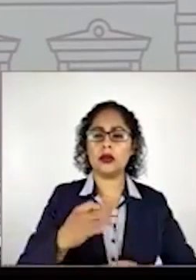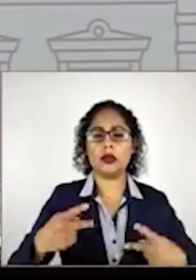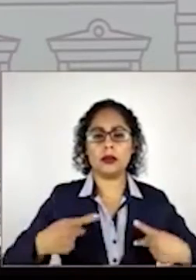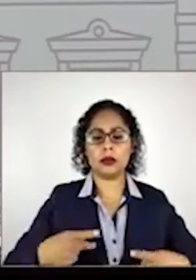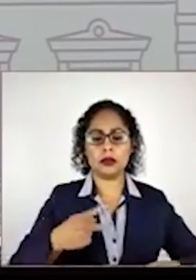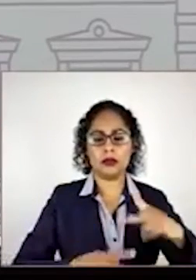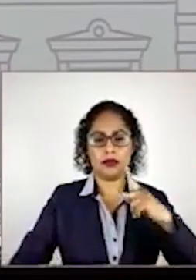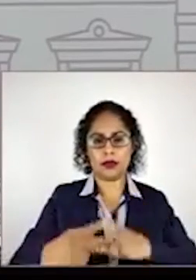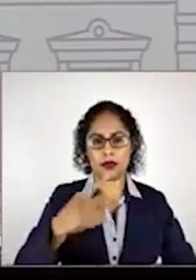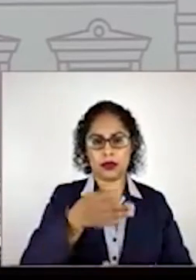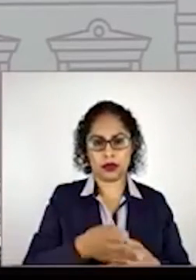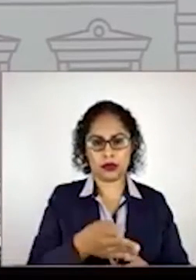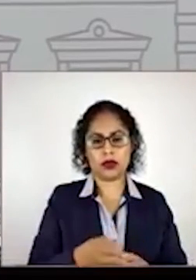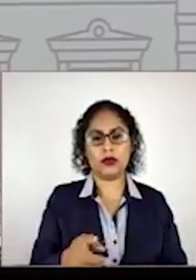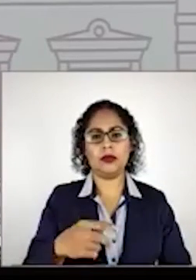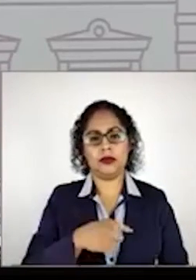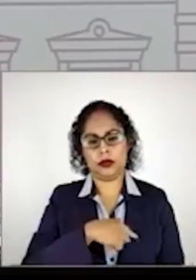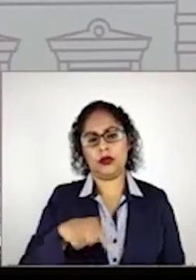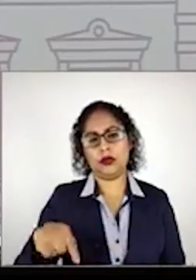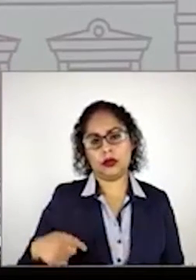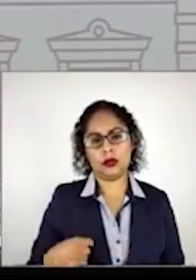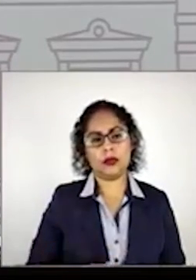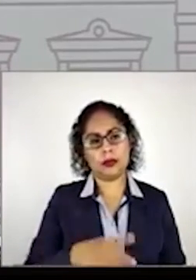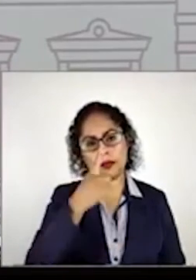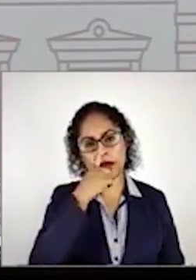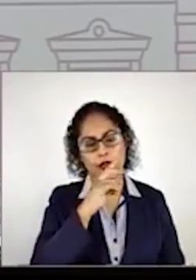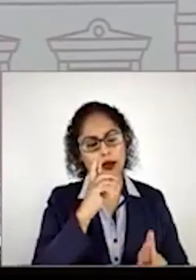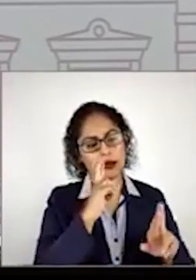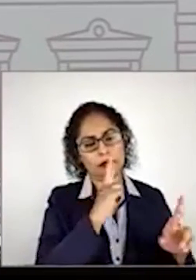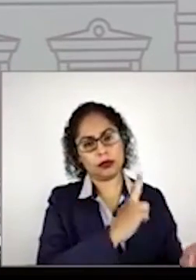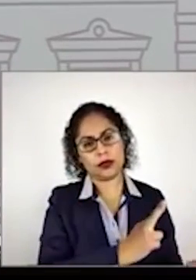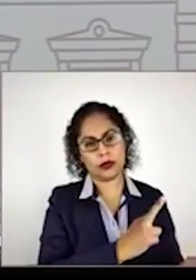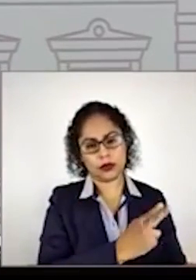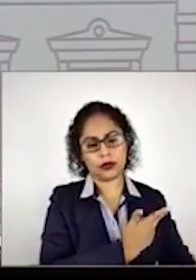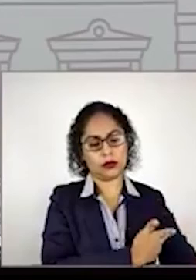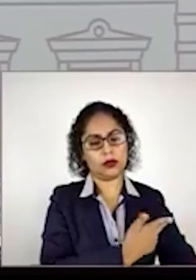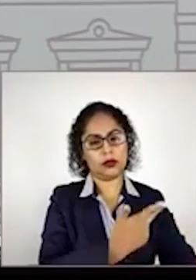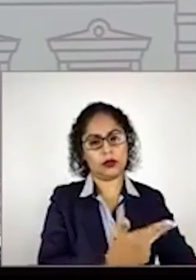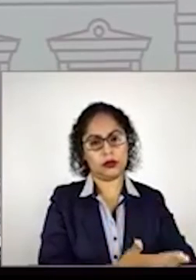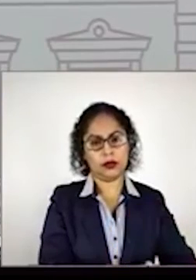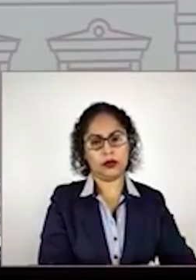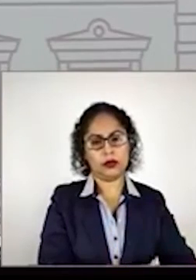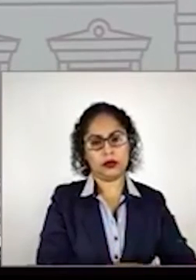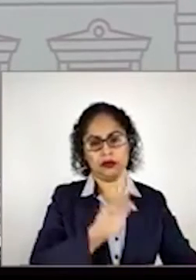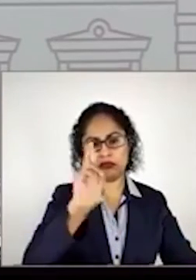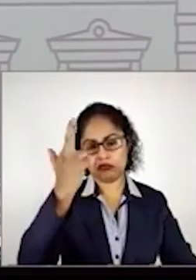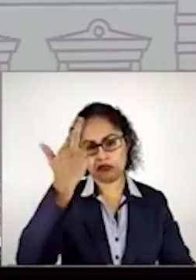estar aquí con nosotros, honrando la memoria de un hombre